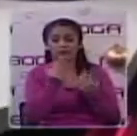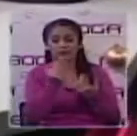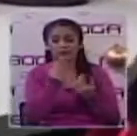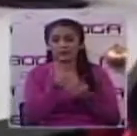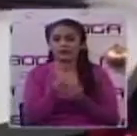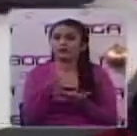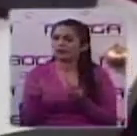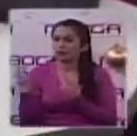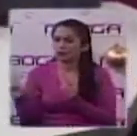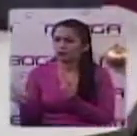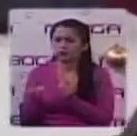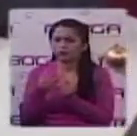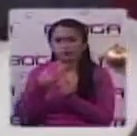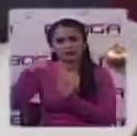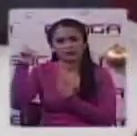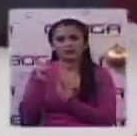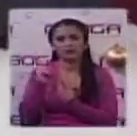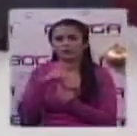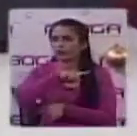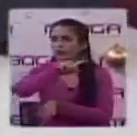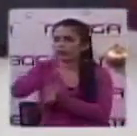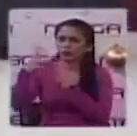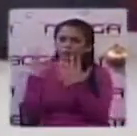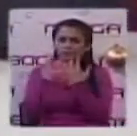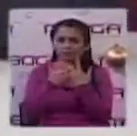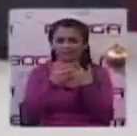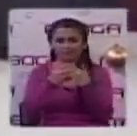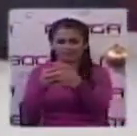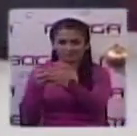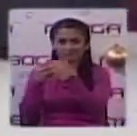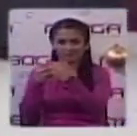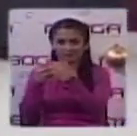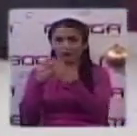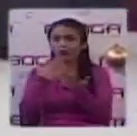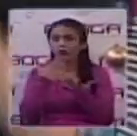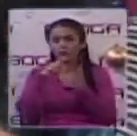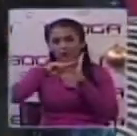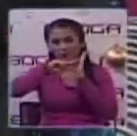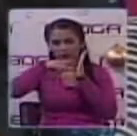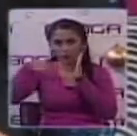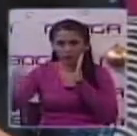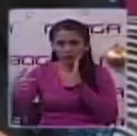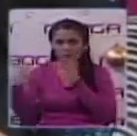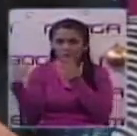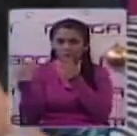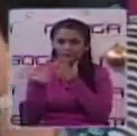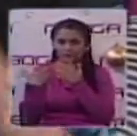vamos a trabajar en equipo, trabajamos, que es con la máxima tecnología, se crea un